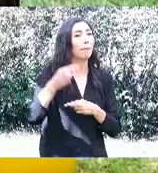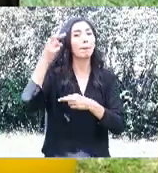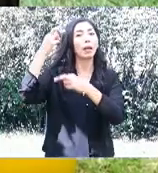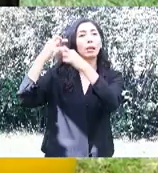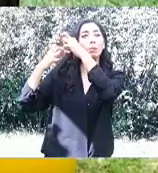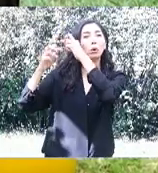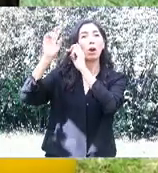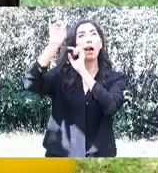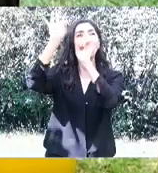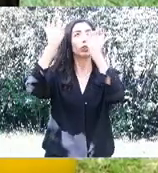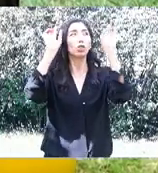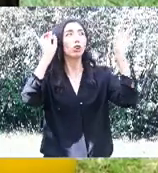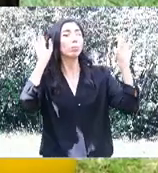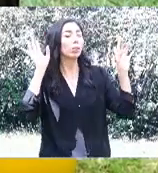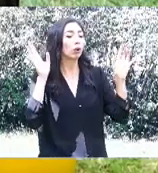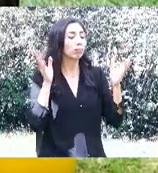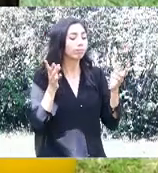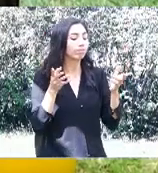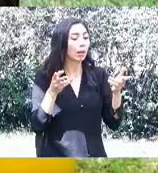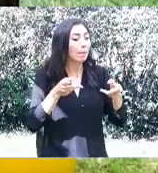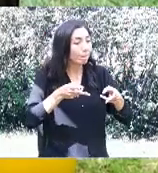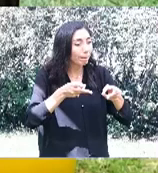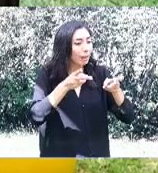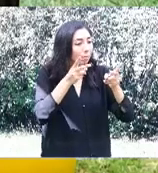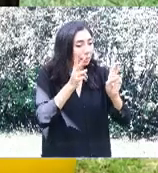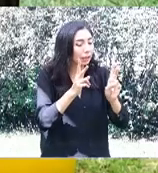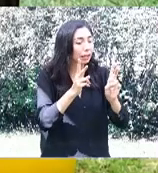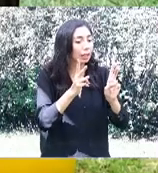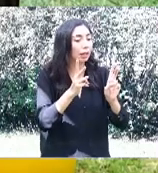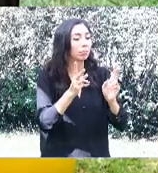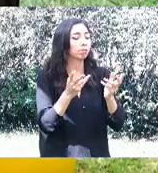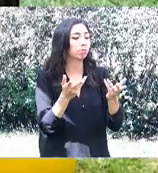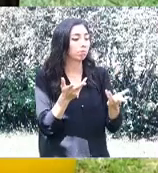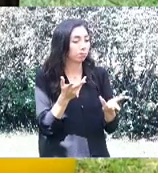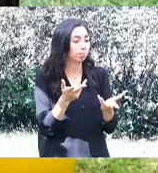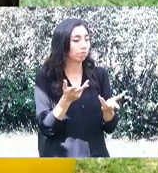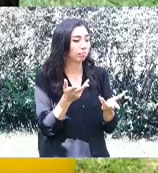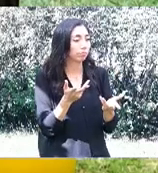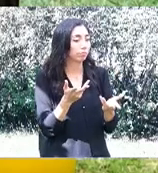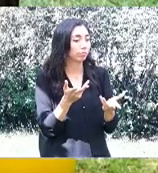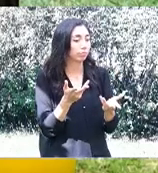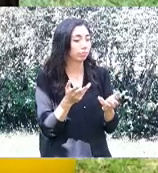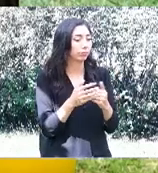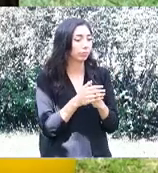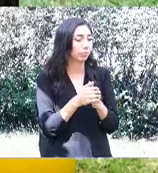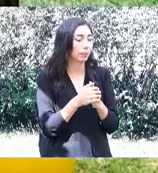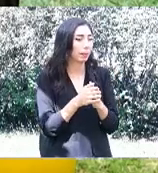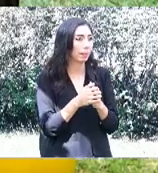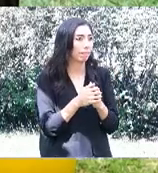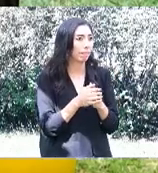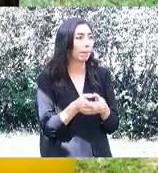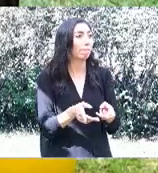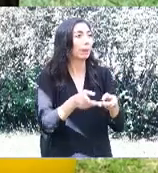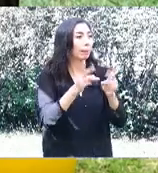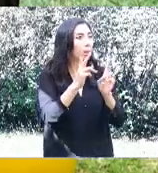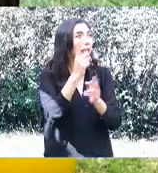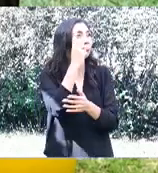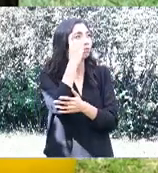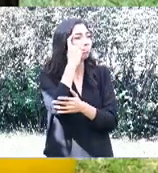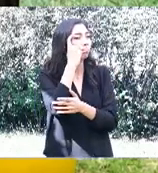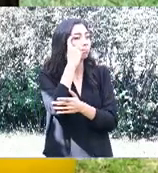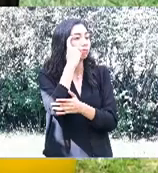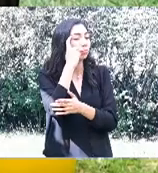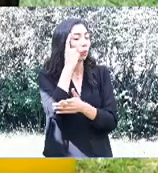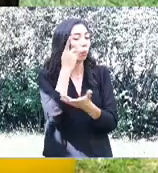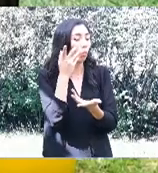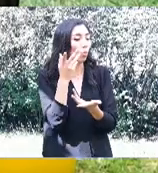astronómico de alguna manera nos permite no solo mirar como los vestigios más